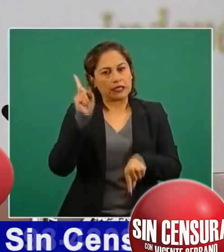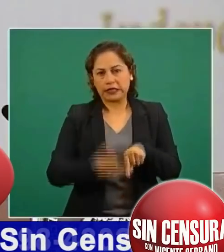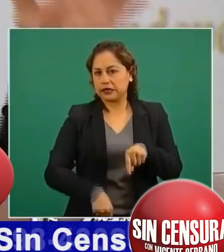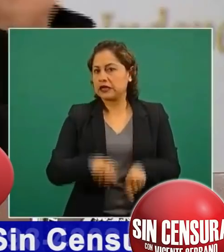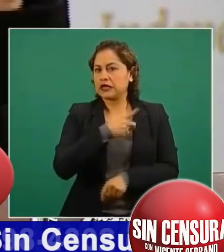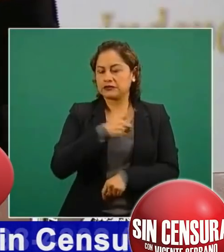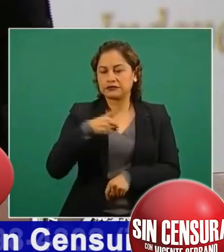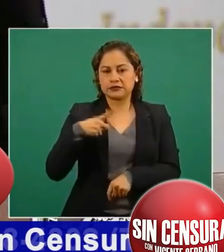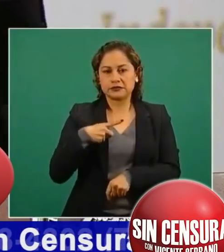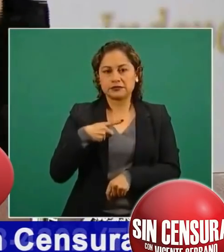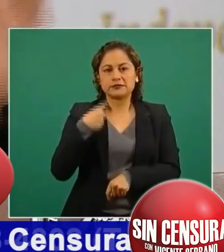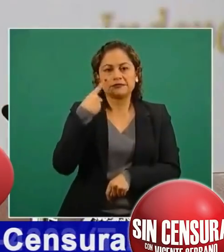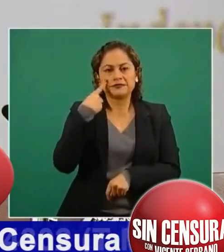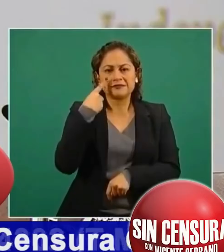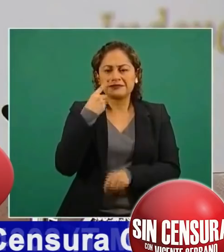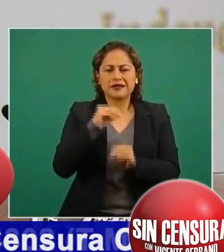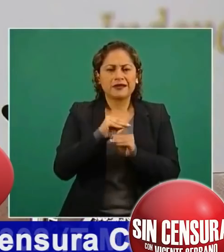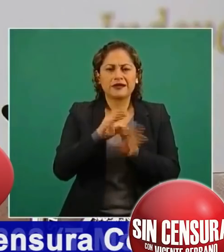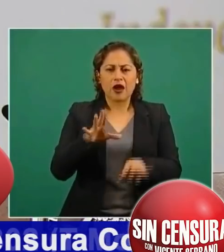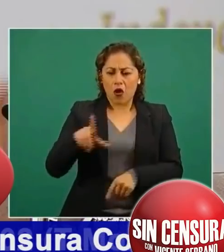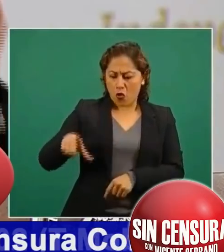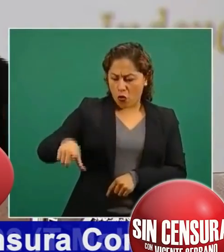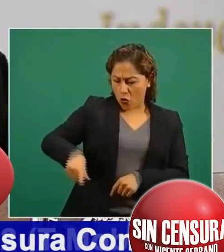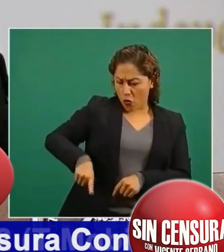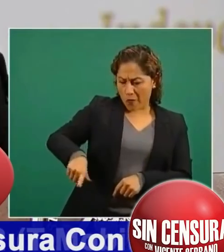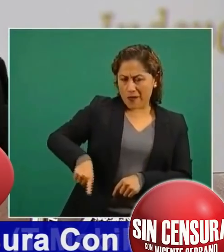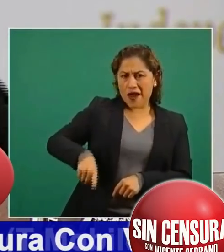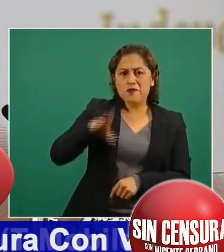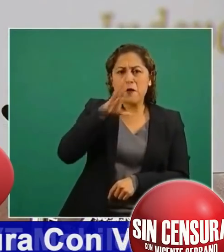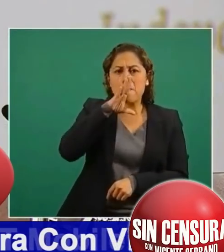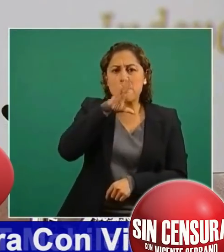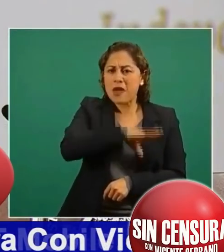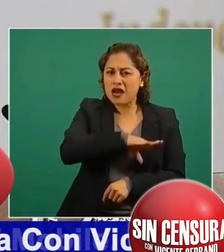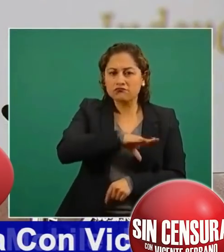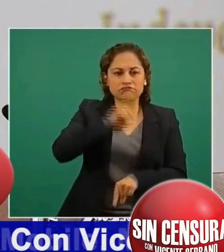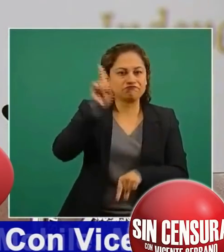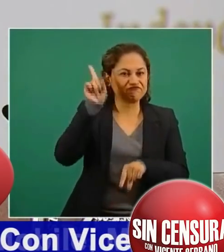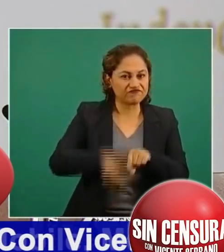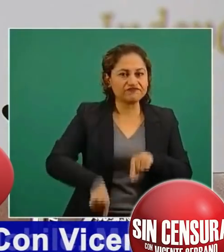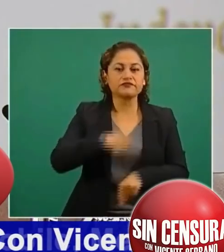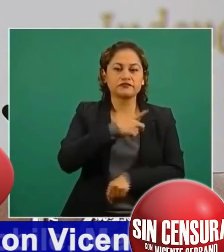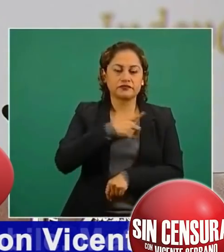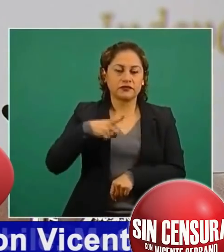Eso tiene que ser algo central en nuestro país, o sea, es